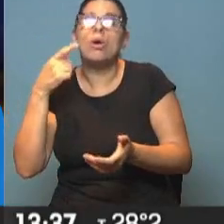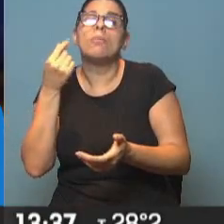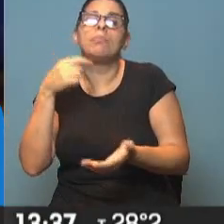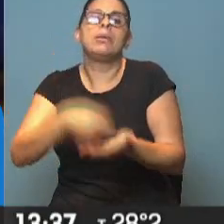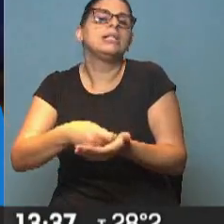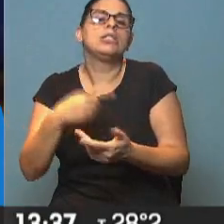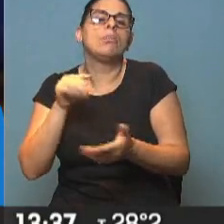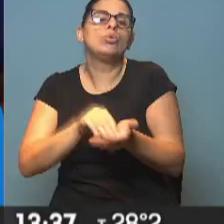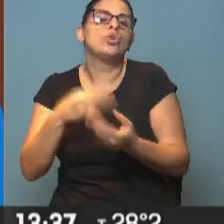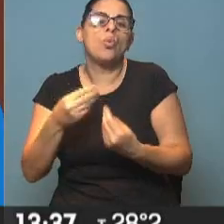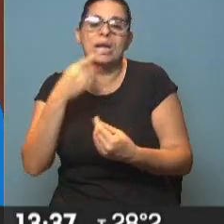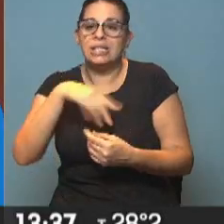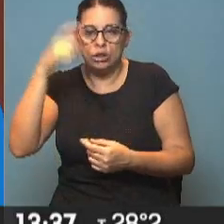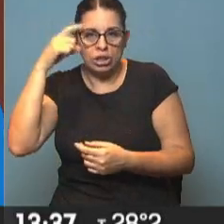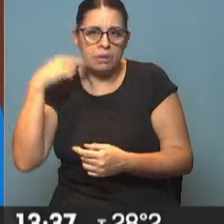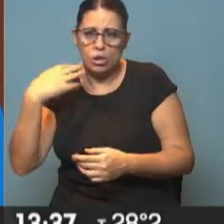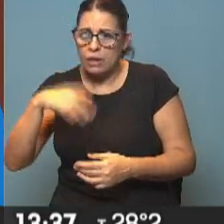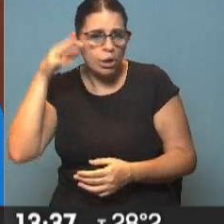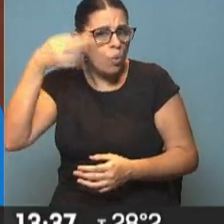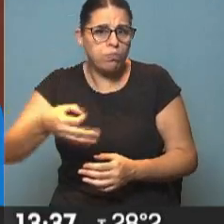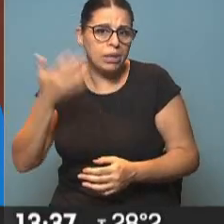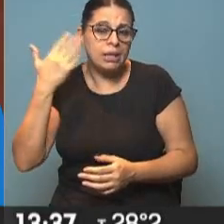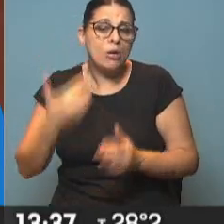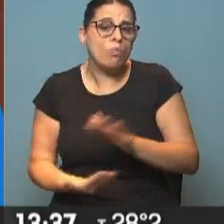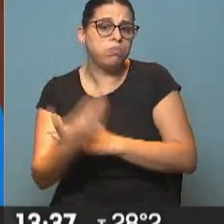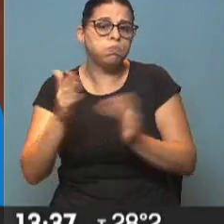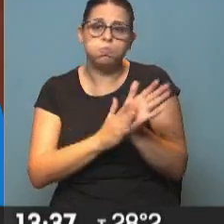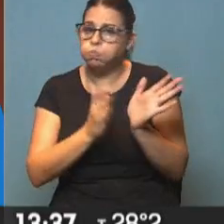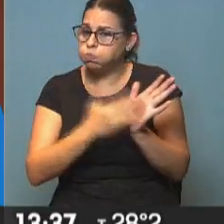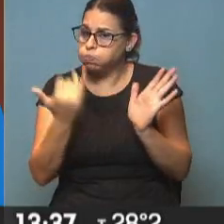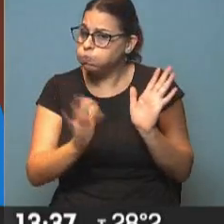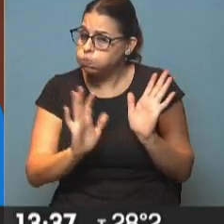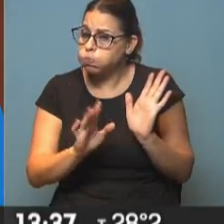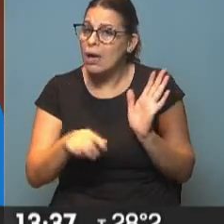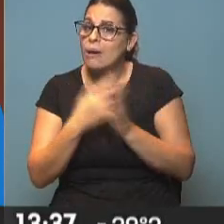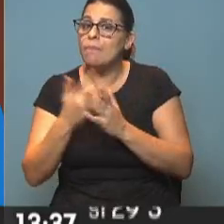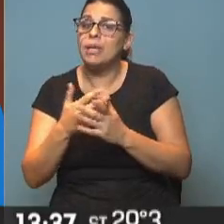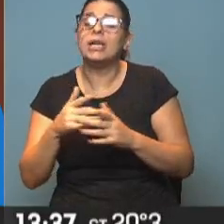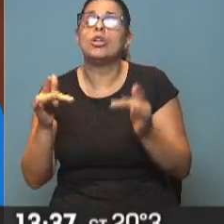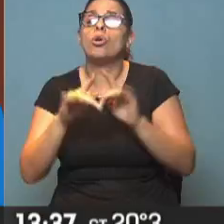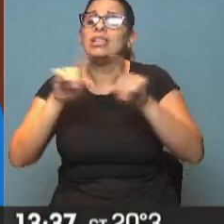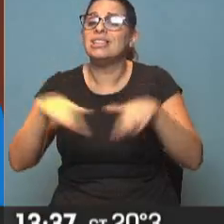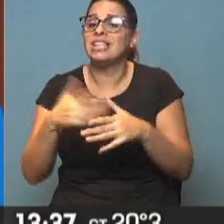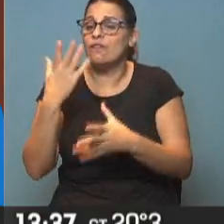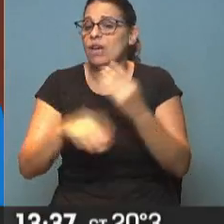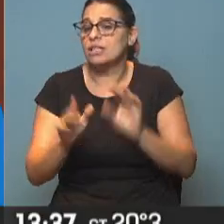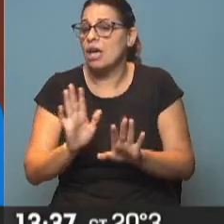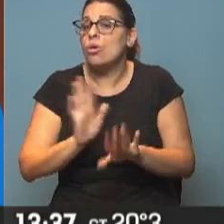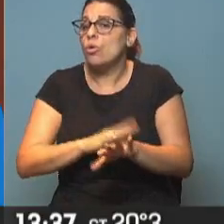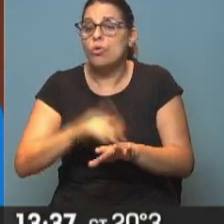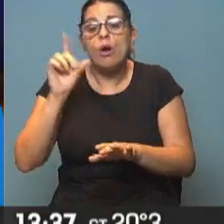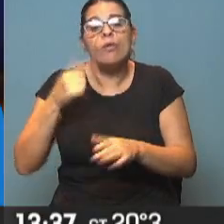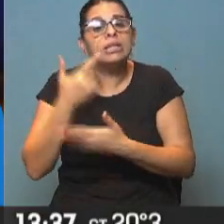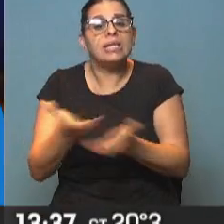que cumplirlo tiene que cumplir y lo tiene que cumplir mientras el error estuvo en su pantalla tiene que cumplir la oferta